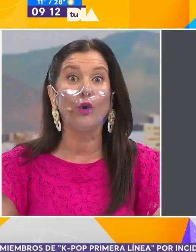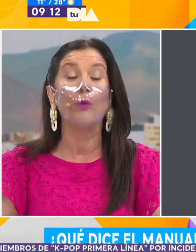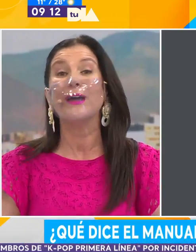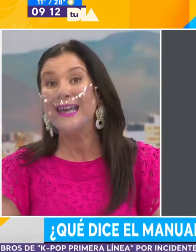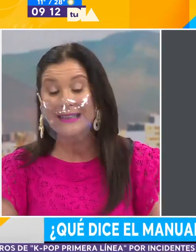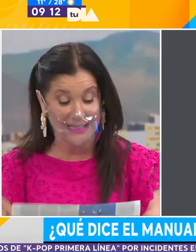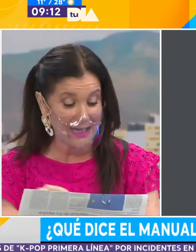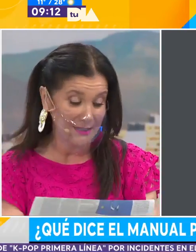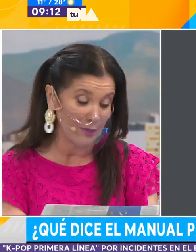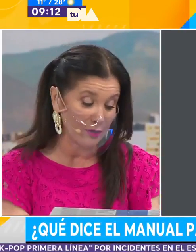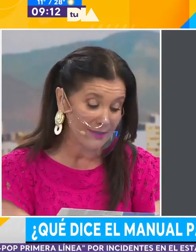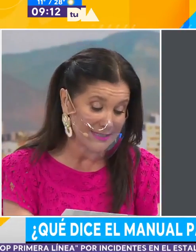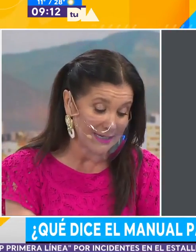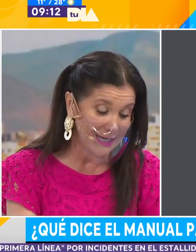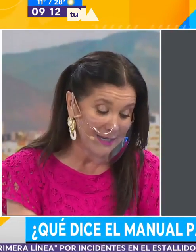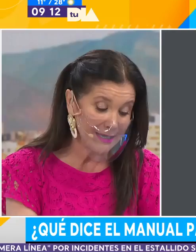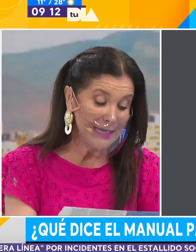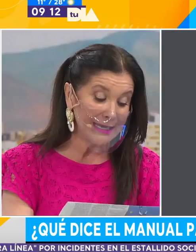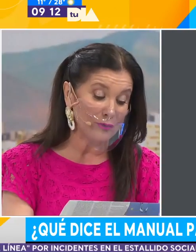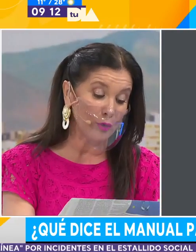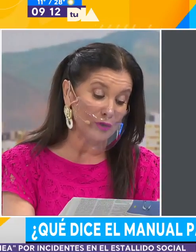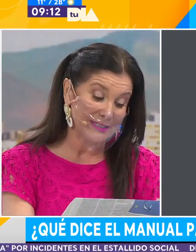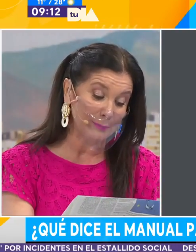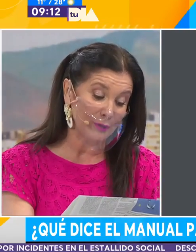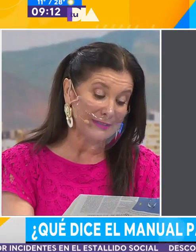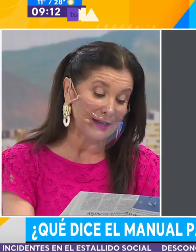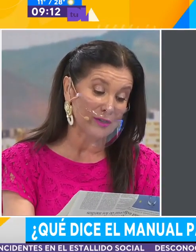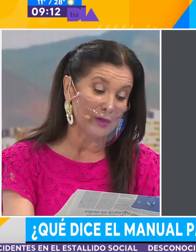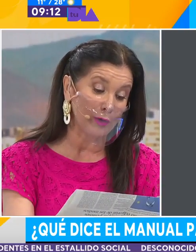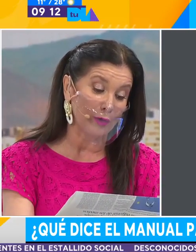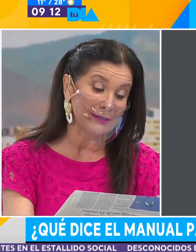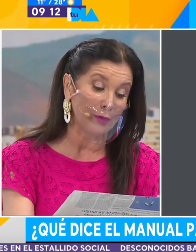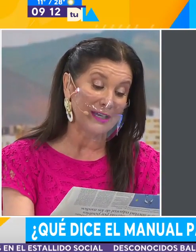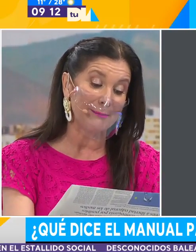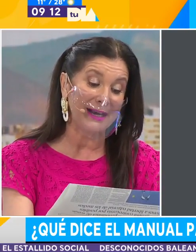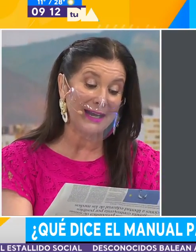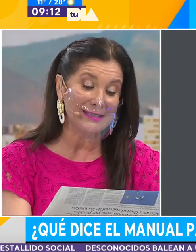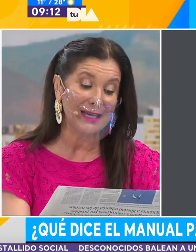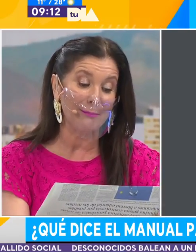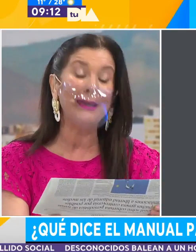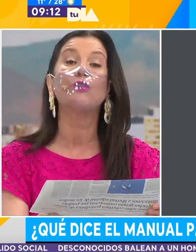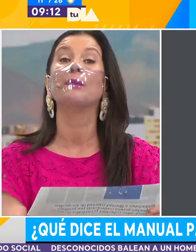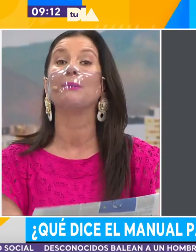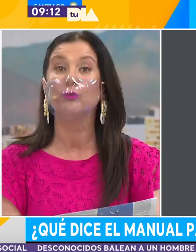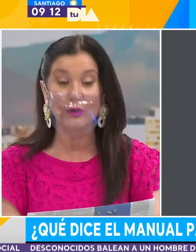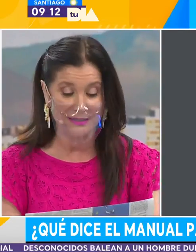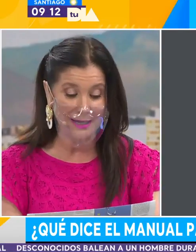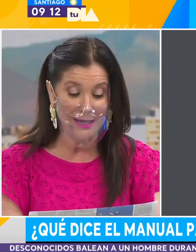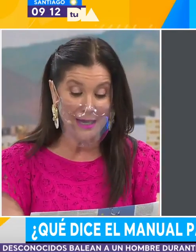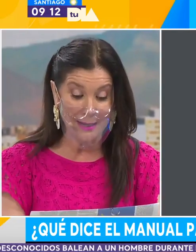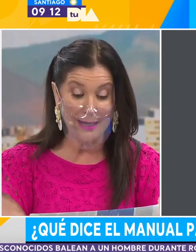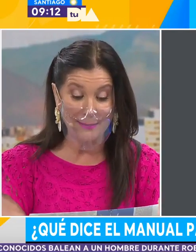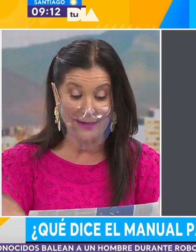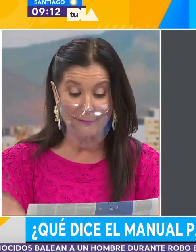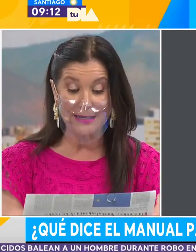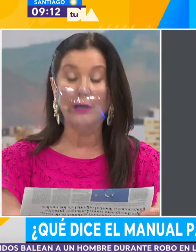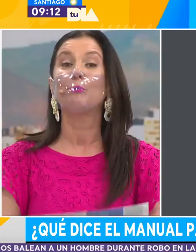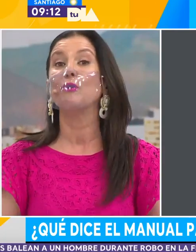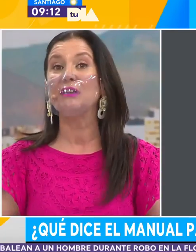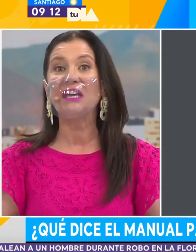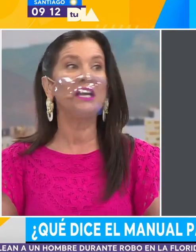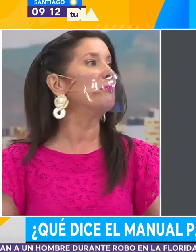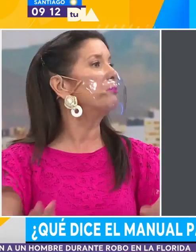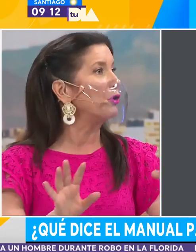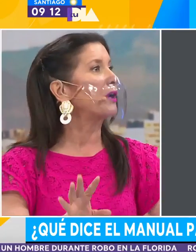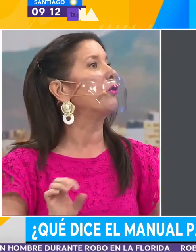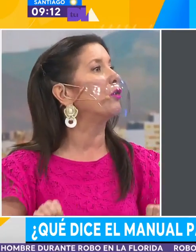conceptos como etnia, que es lo que dice acá, que es un concepto, dice, relacionado con categorías más clásicas, menos respetuosas, para referirse a